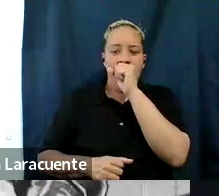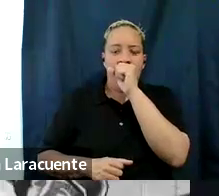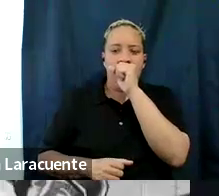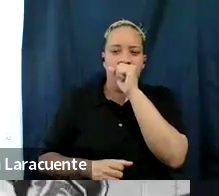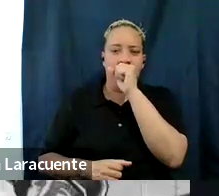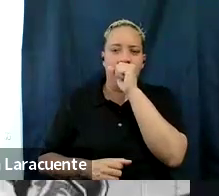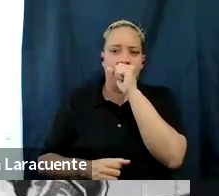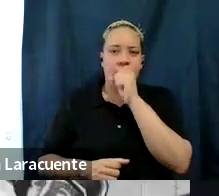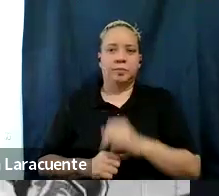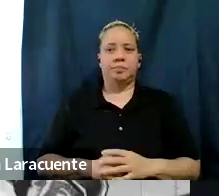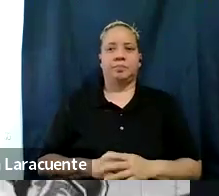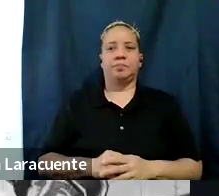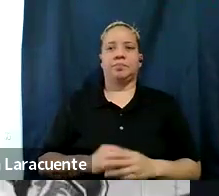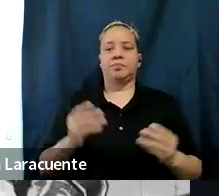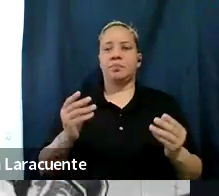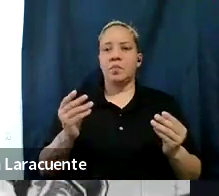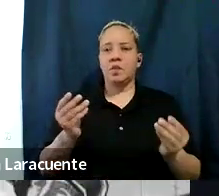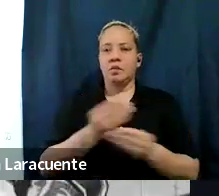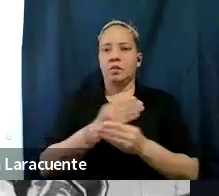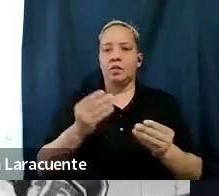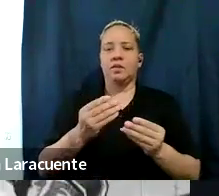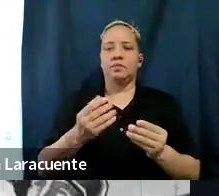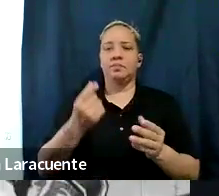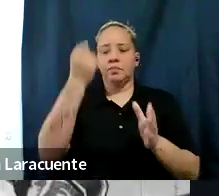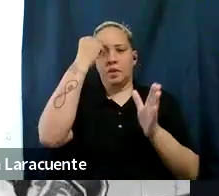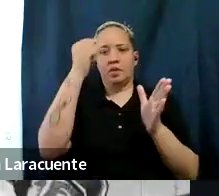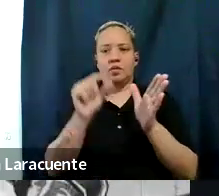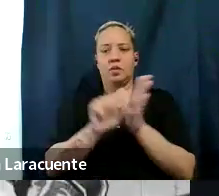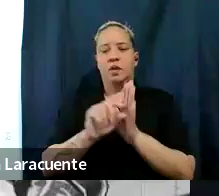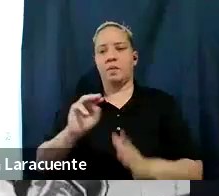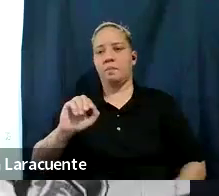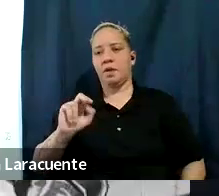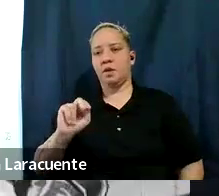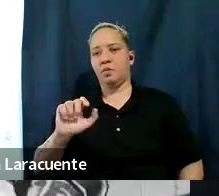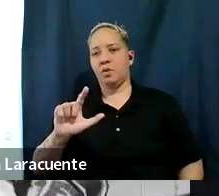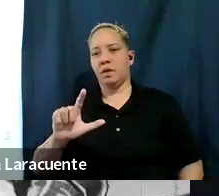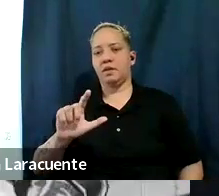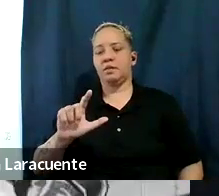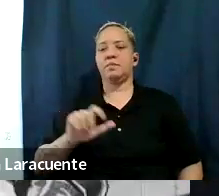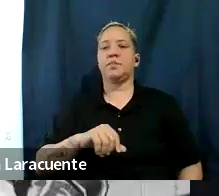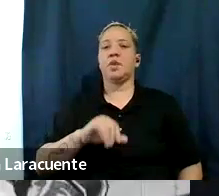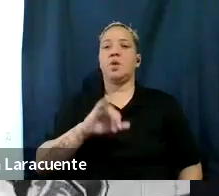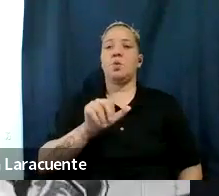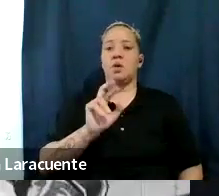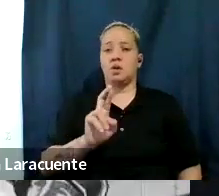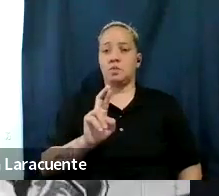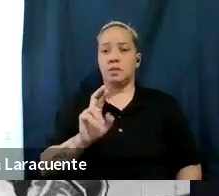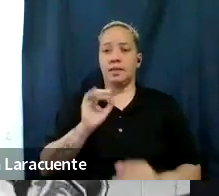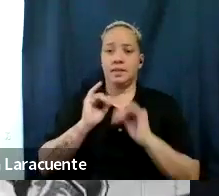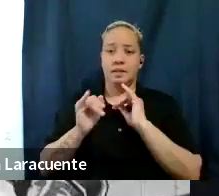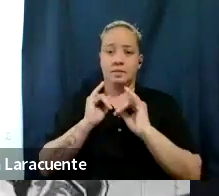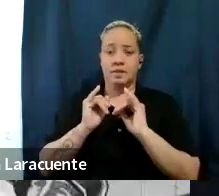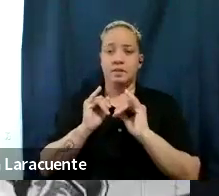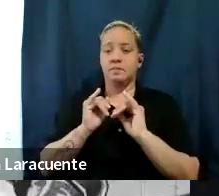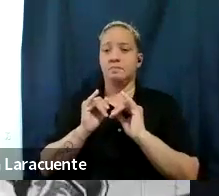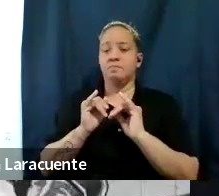por mediación de Cipriano Rivas Cherif, que era el cuñado de Manuel Azaña, el presidente de la República, Juan Ramón Jiménez se entrevista con el